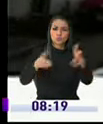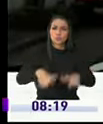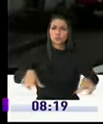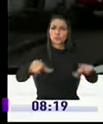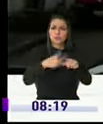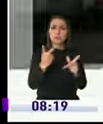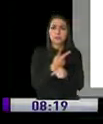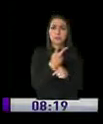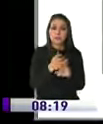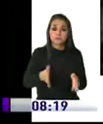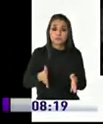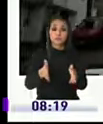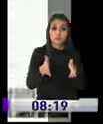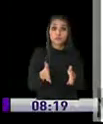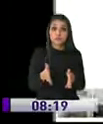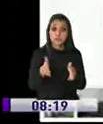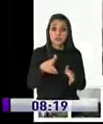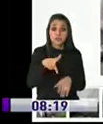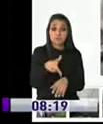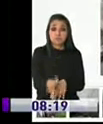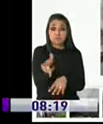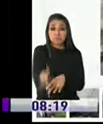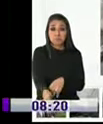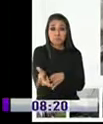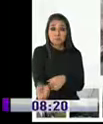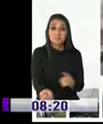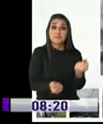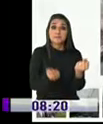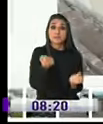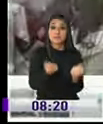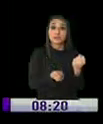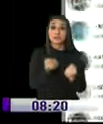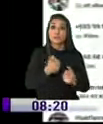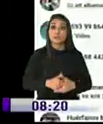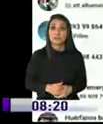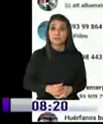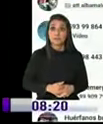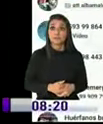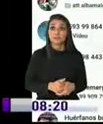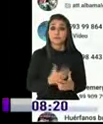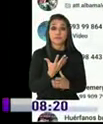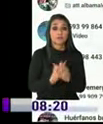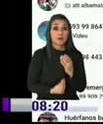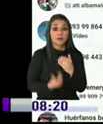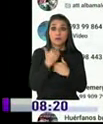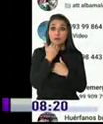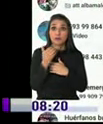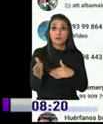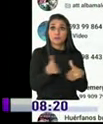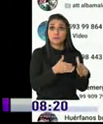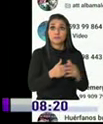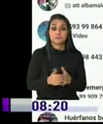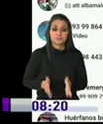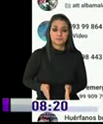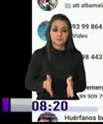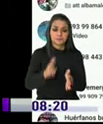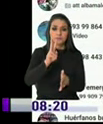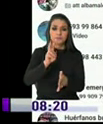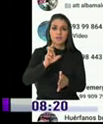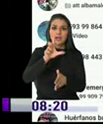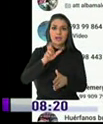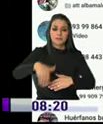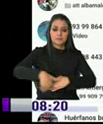vía precisamente por donde cayó el vehículo porque tuvo alguna falla mecánica. En la Núñez de Vela y José Padilla,